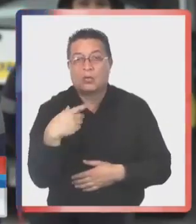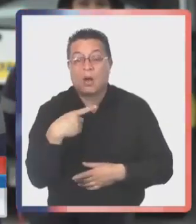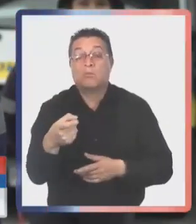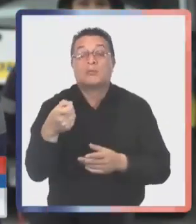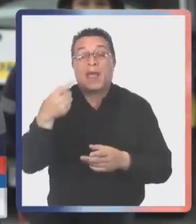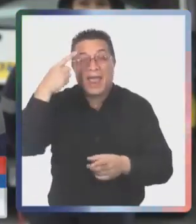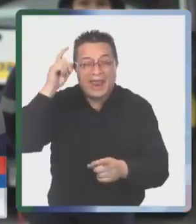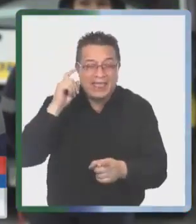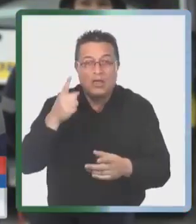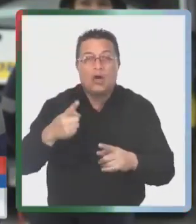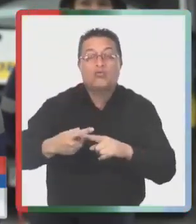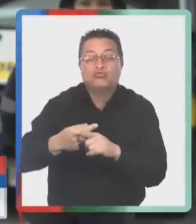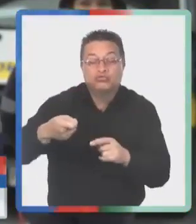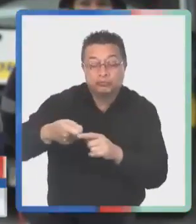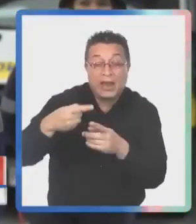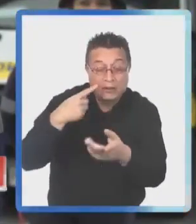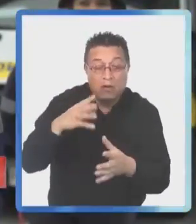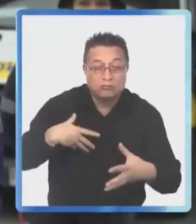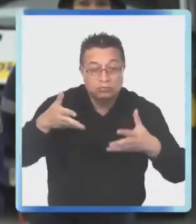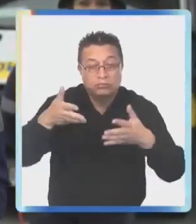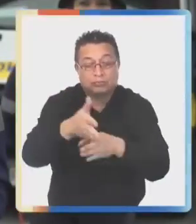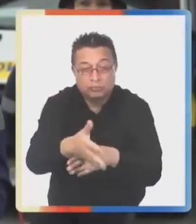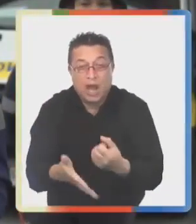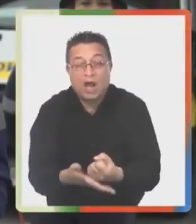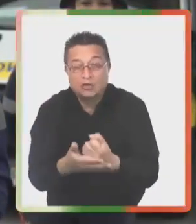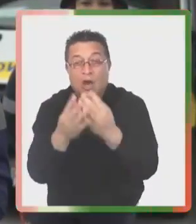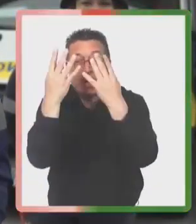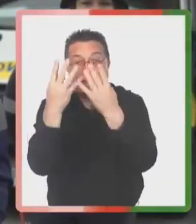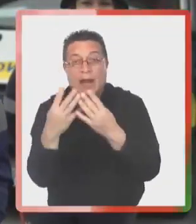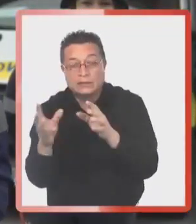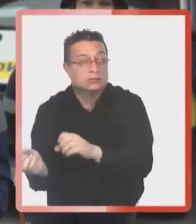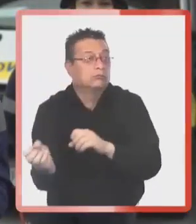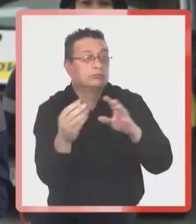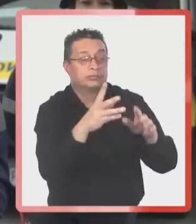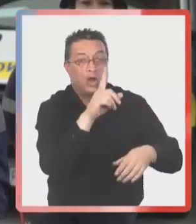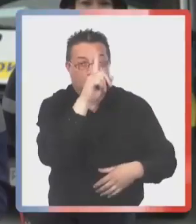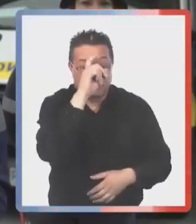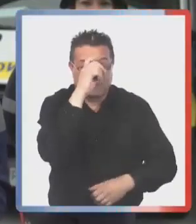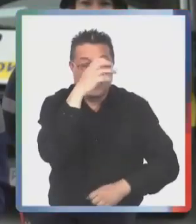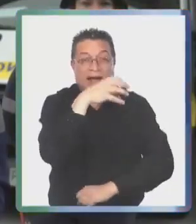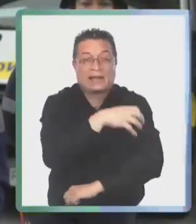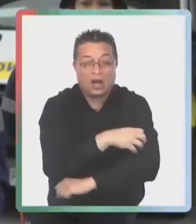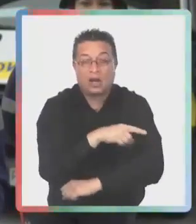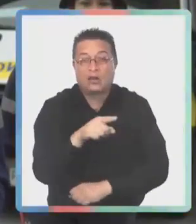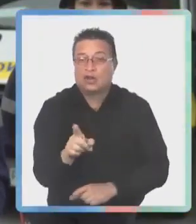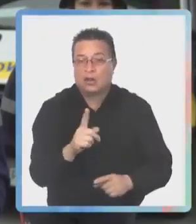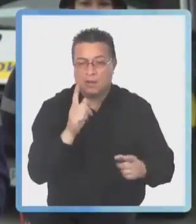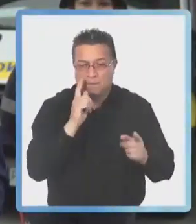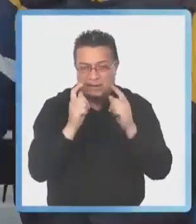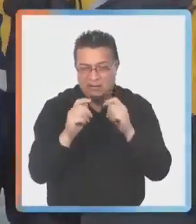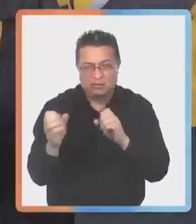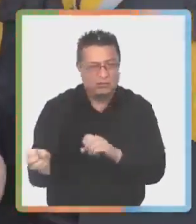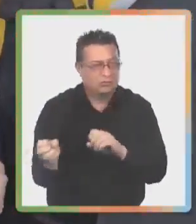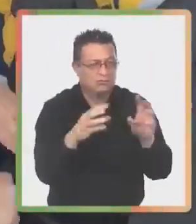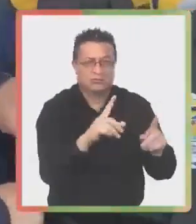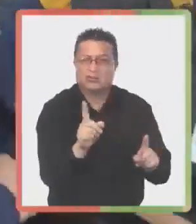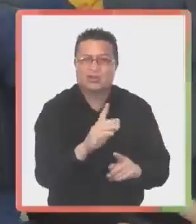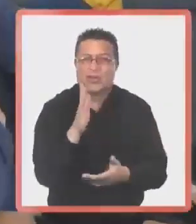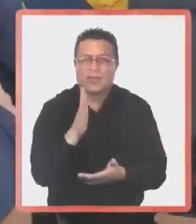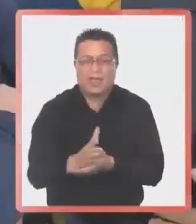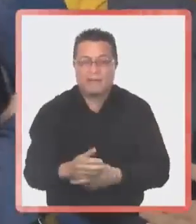herido por arma de fuego, arma blanca, o un traslado desde la cárcel al hospital regional, no debiesen suceder los riesgos de